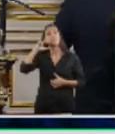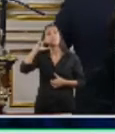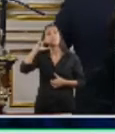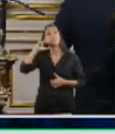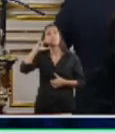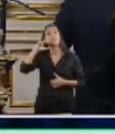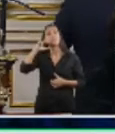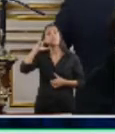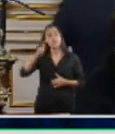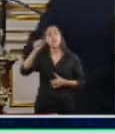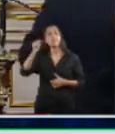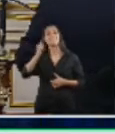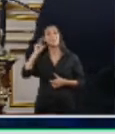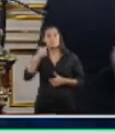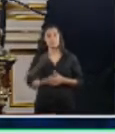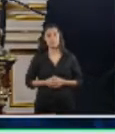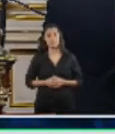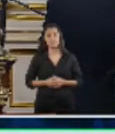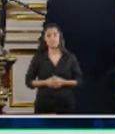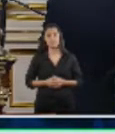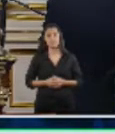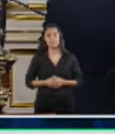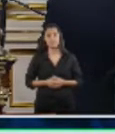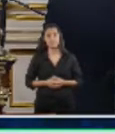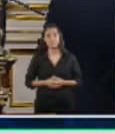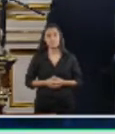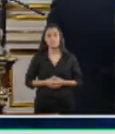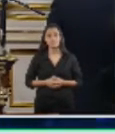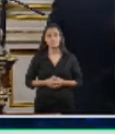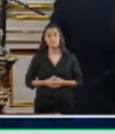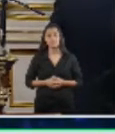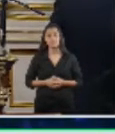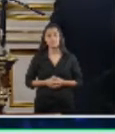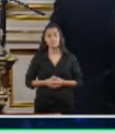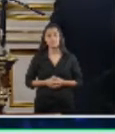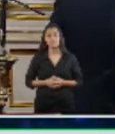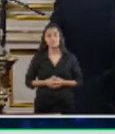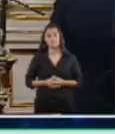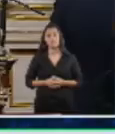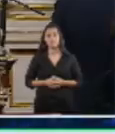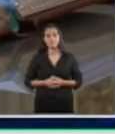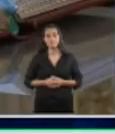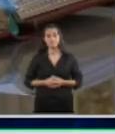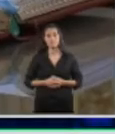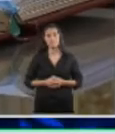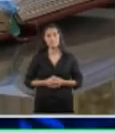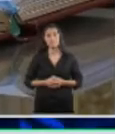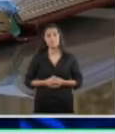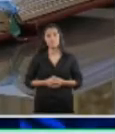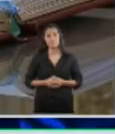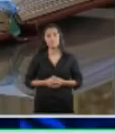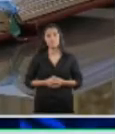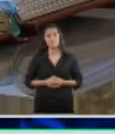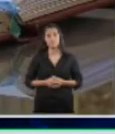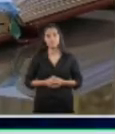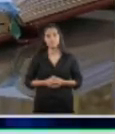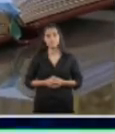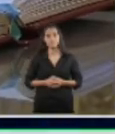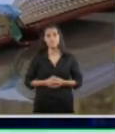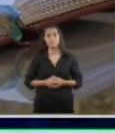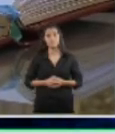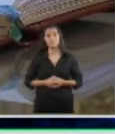todo, digo también la Secretaría de Energía, que fue una de las cuñas por las